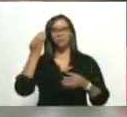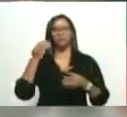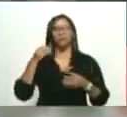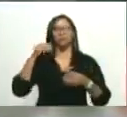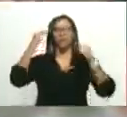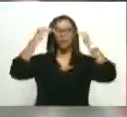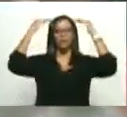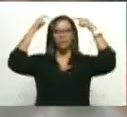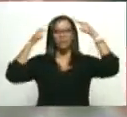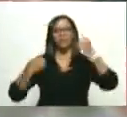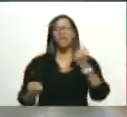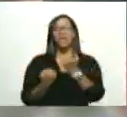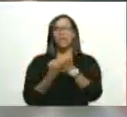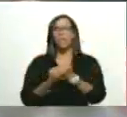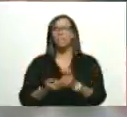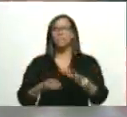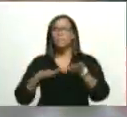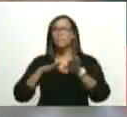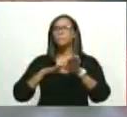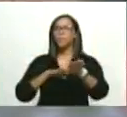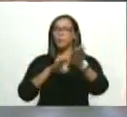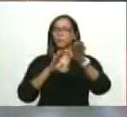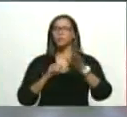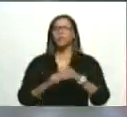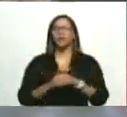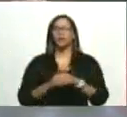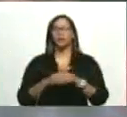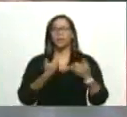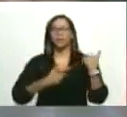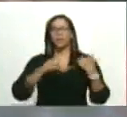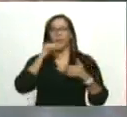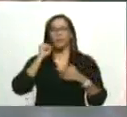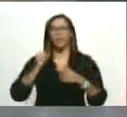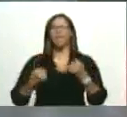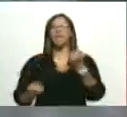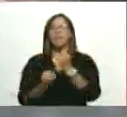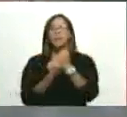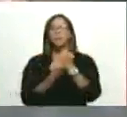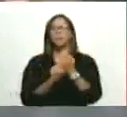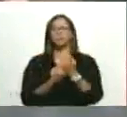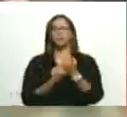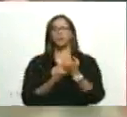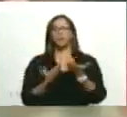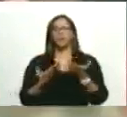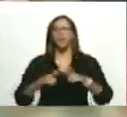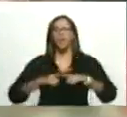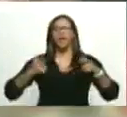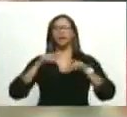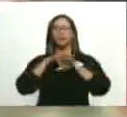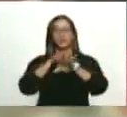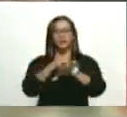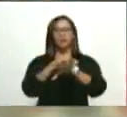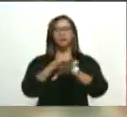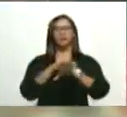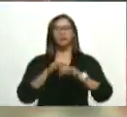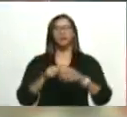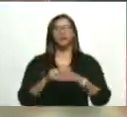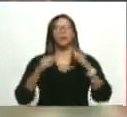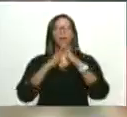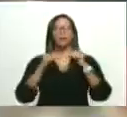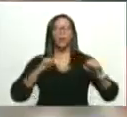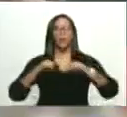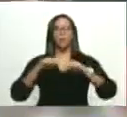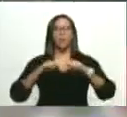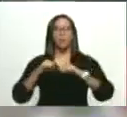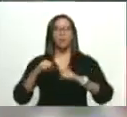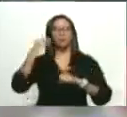impulso de la revolución que continuamos hoy, que continúa el presidente Maduro. Es el impulso, además, de la inspiración para todos los movimientos